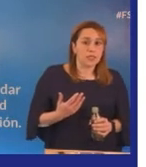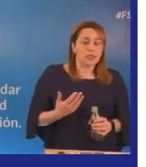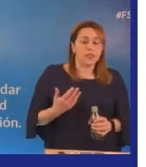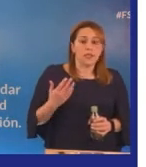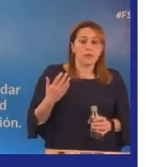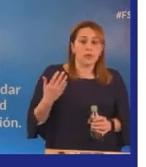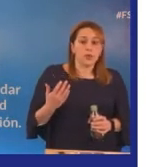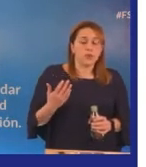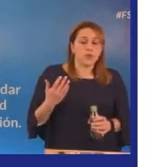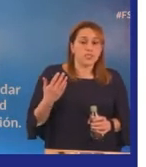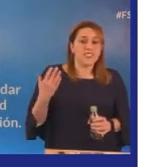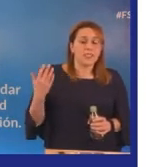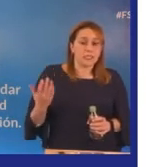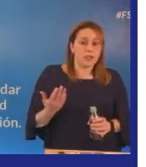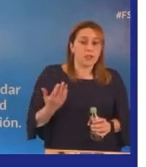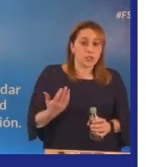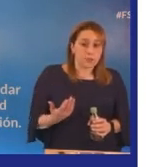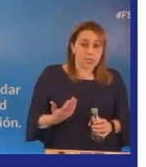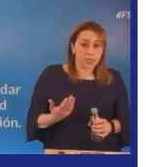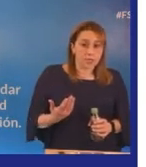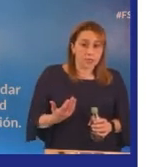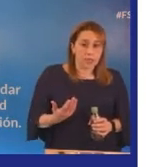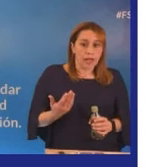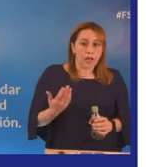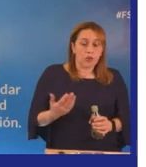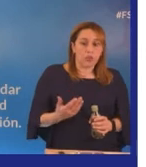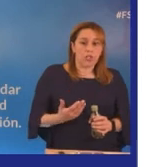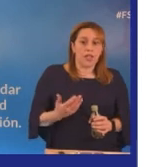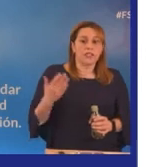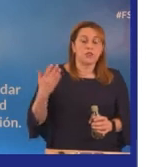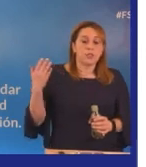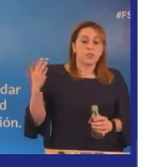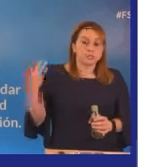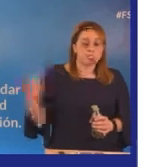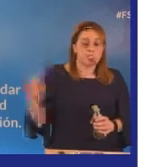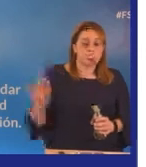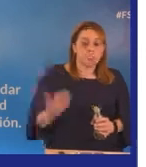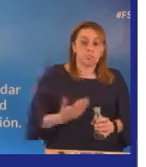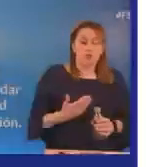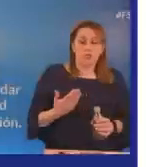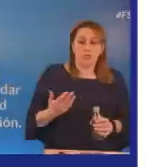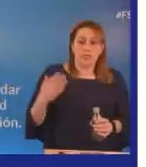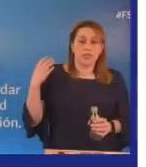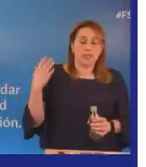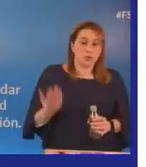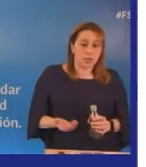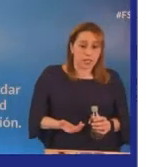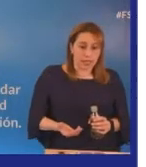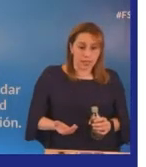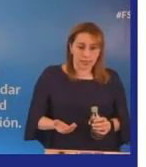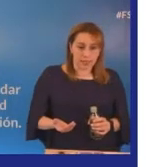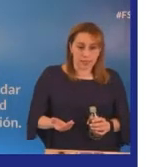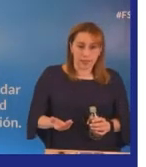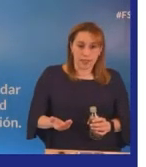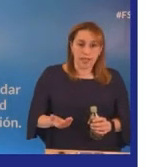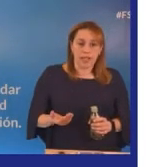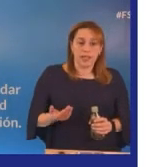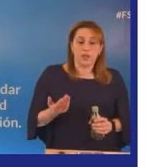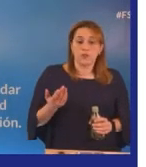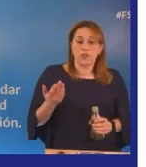personas. Podemos diseñar los ambientes acorde a su estatura y a sus necesidades y a sus